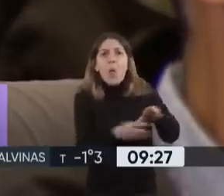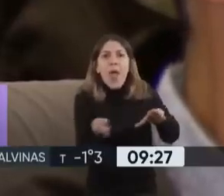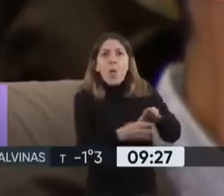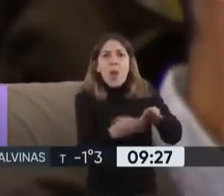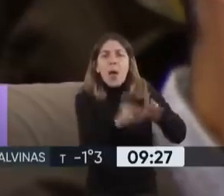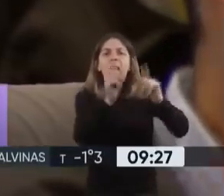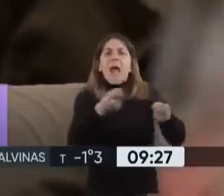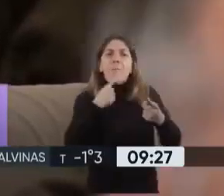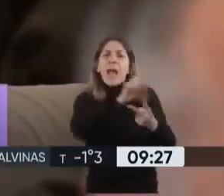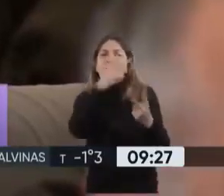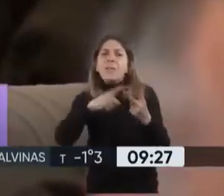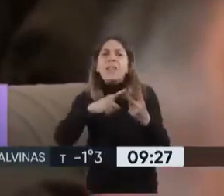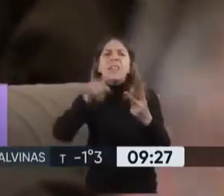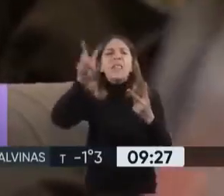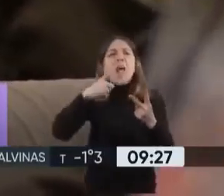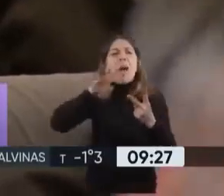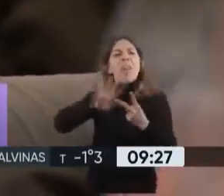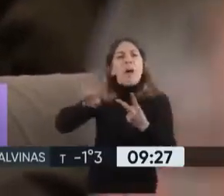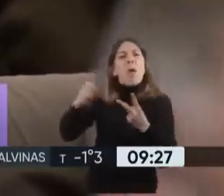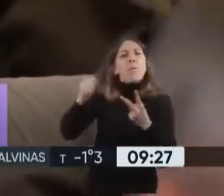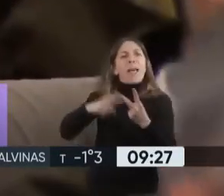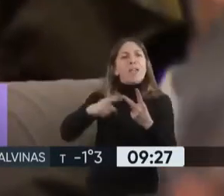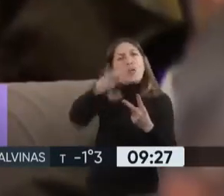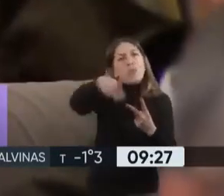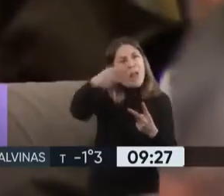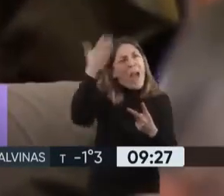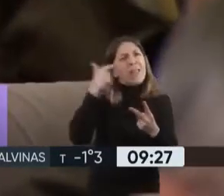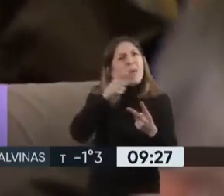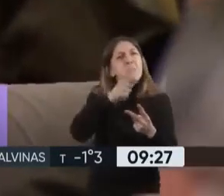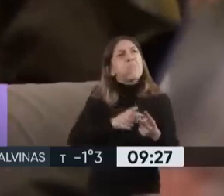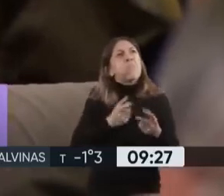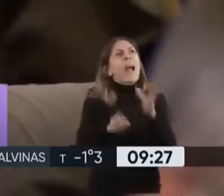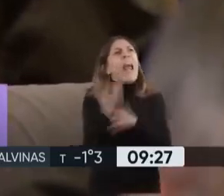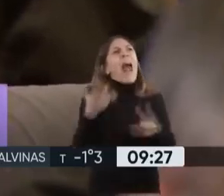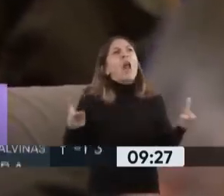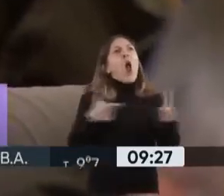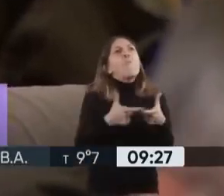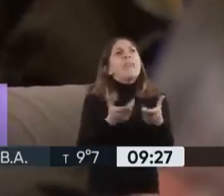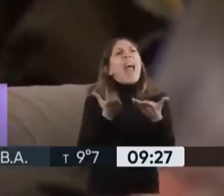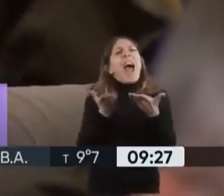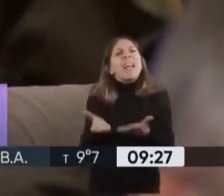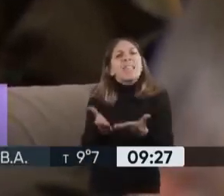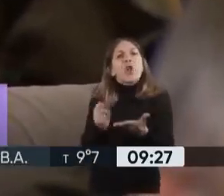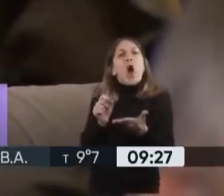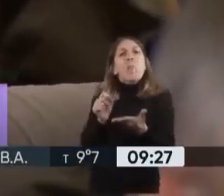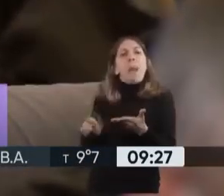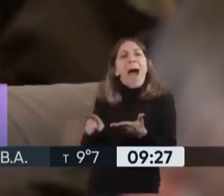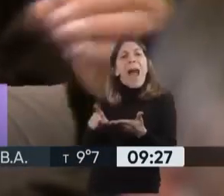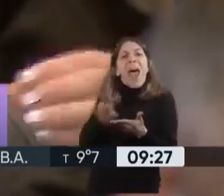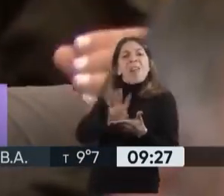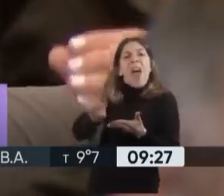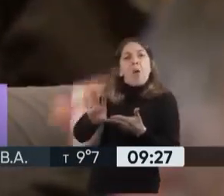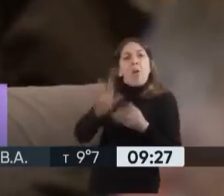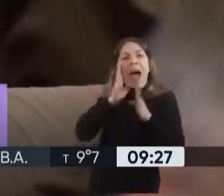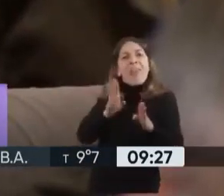precisiones sobre la deuda en pesos usted habló sobre commit ahora con un comité asesor de deuda en pesos la pregunta es